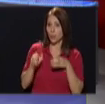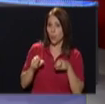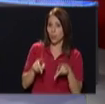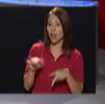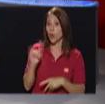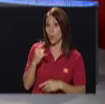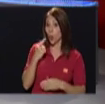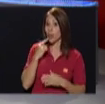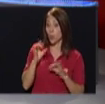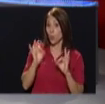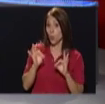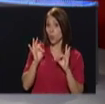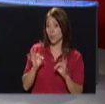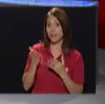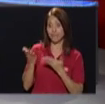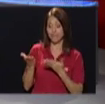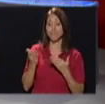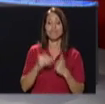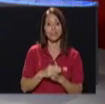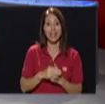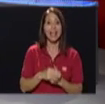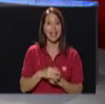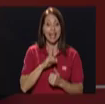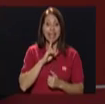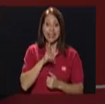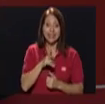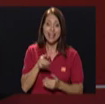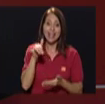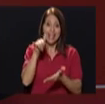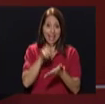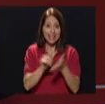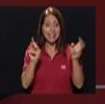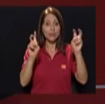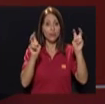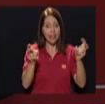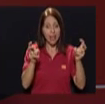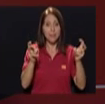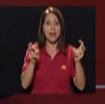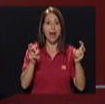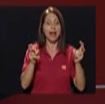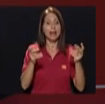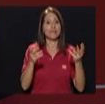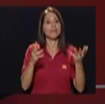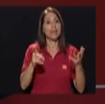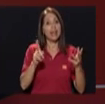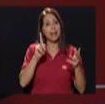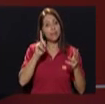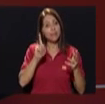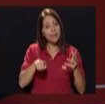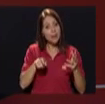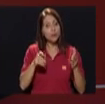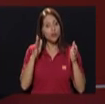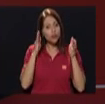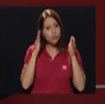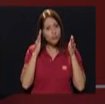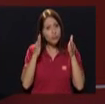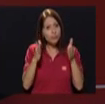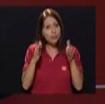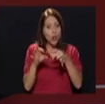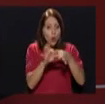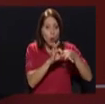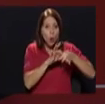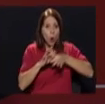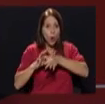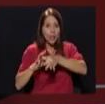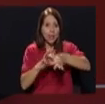lo ha ilustrado Grace y Laura, pues definitivamente esto es un tema que nos está convocando a coordinar, a